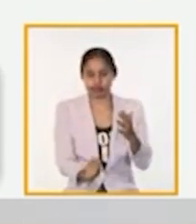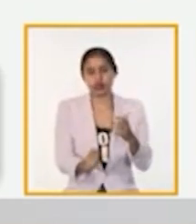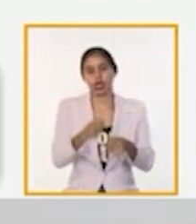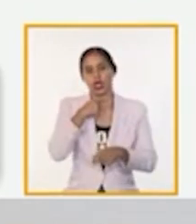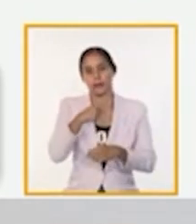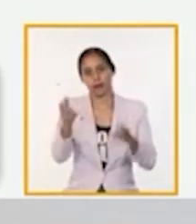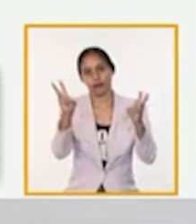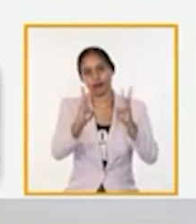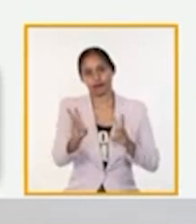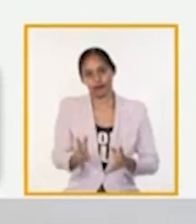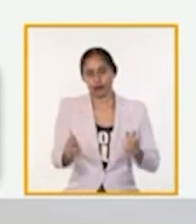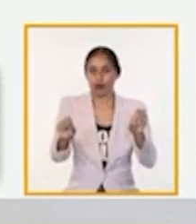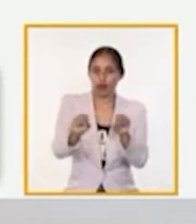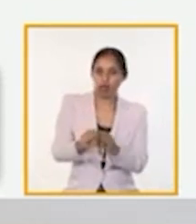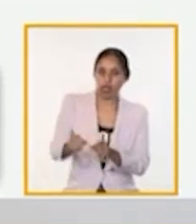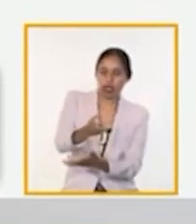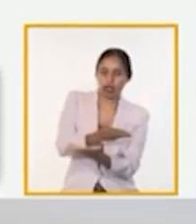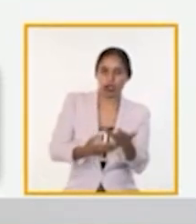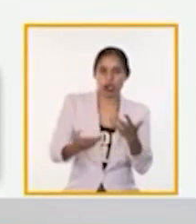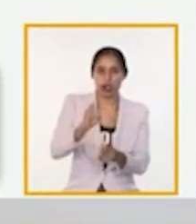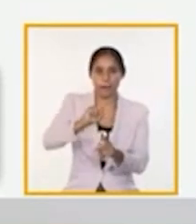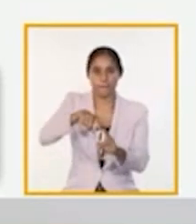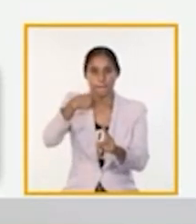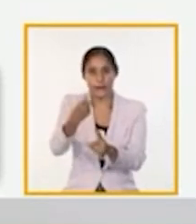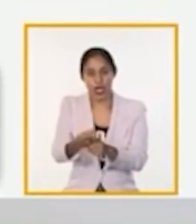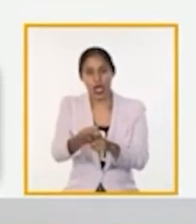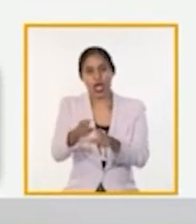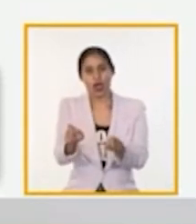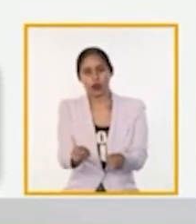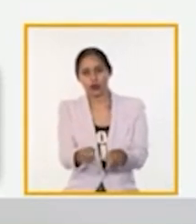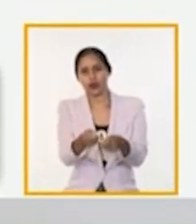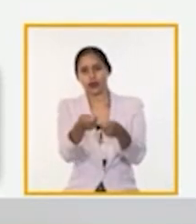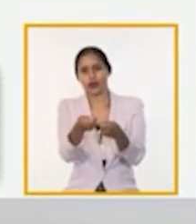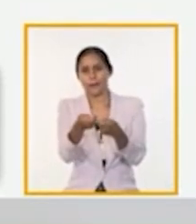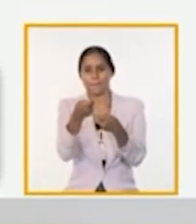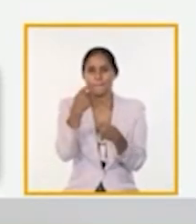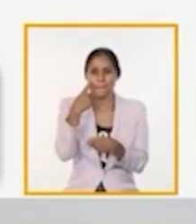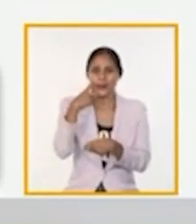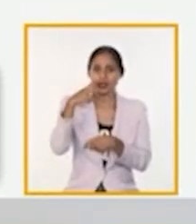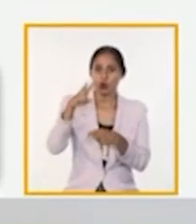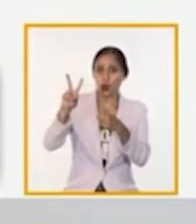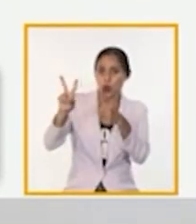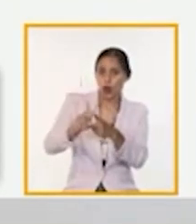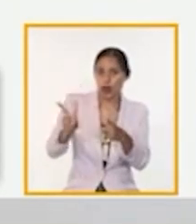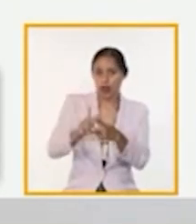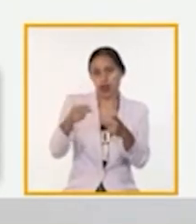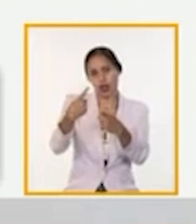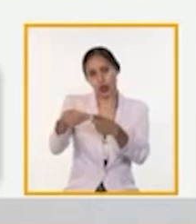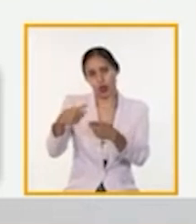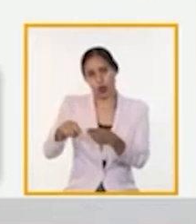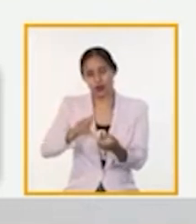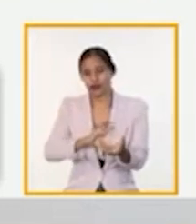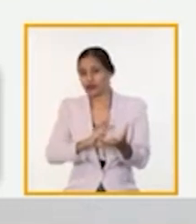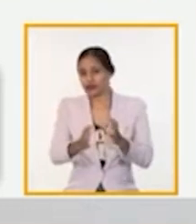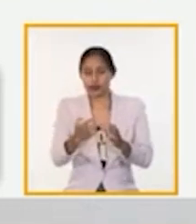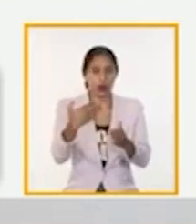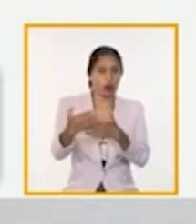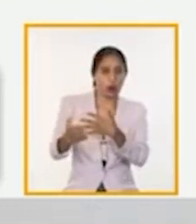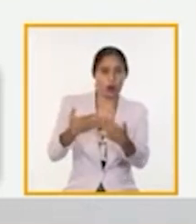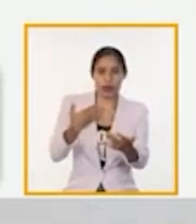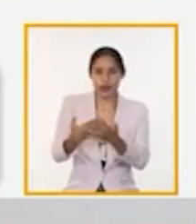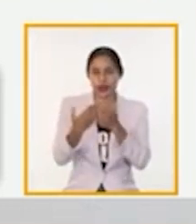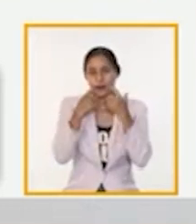etcétera También los los audiovisuales los audio los los soportes magnéticos en fin en cualquier tipo de